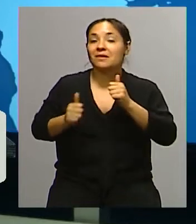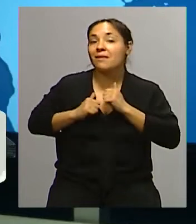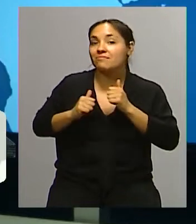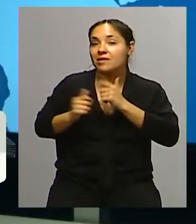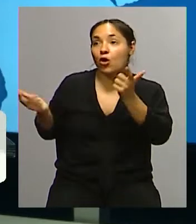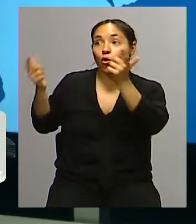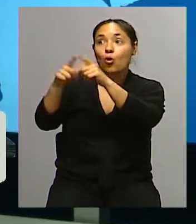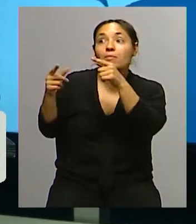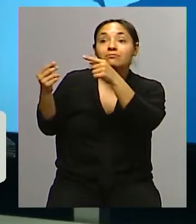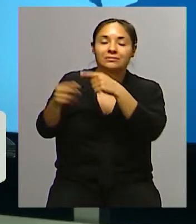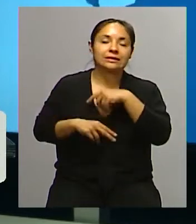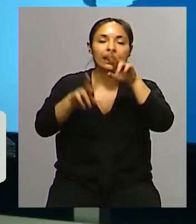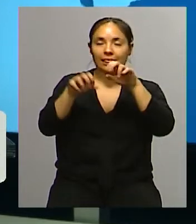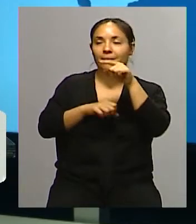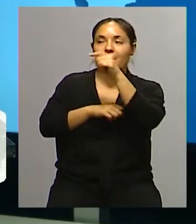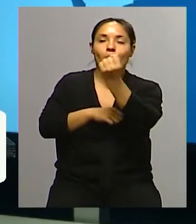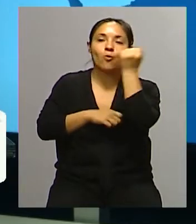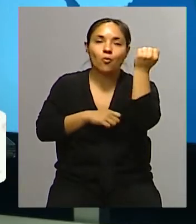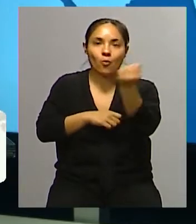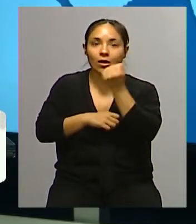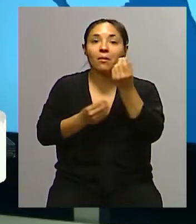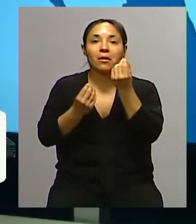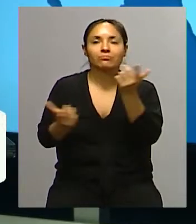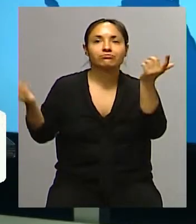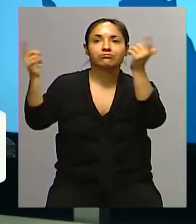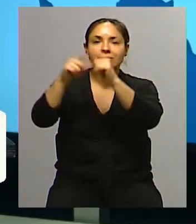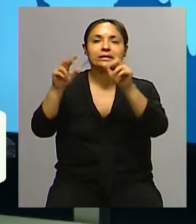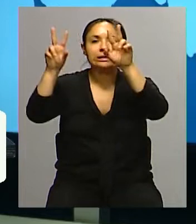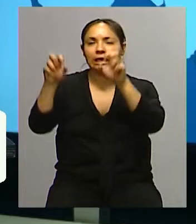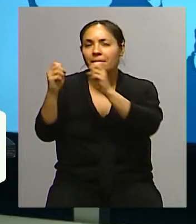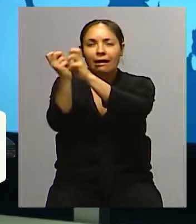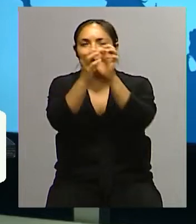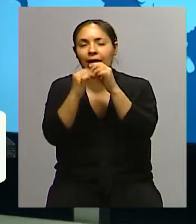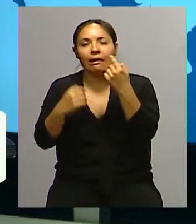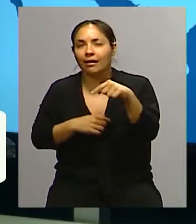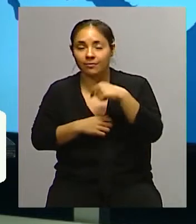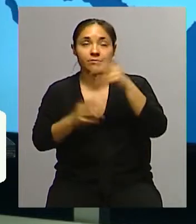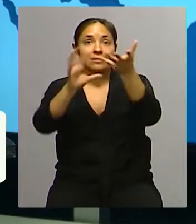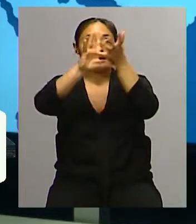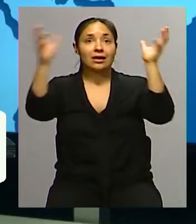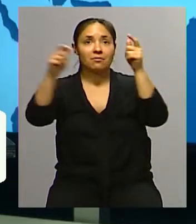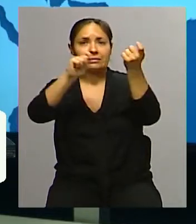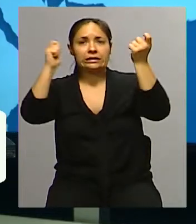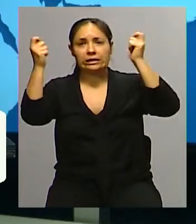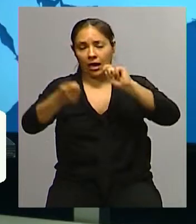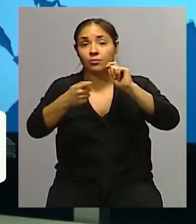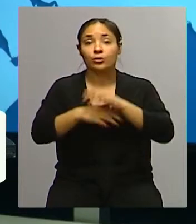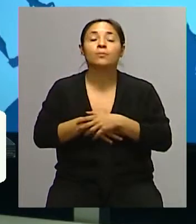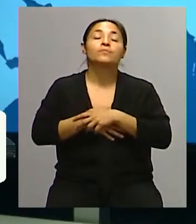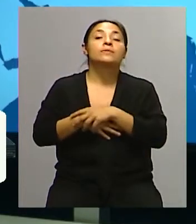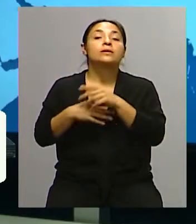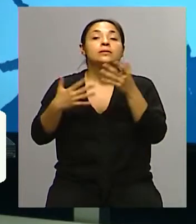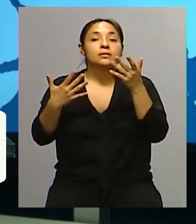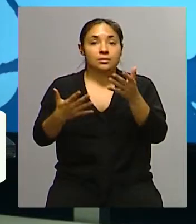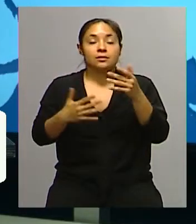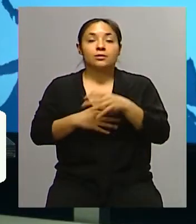¿no? Un tema muy importante justamente porque es la Convención sobre el Cambio Climático en el marco de la Conferencia de las Naciones Unidas. Entonces,